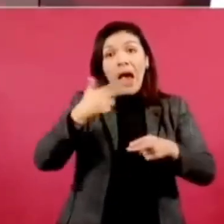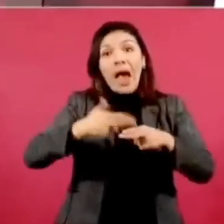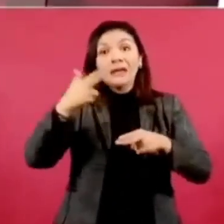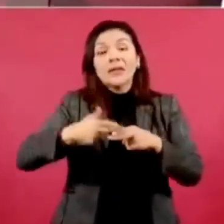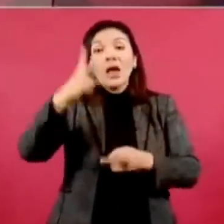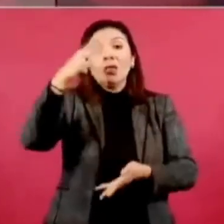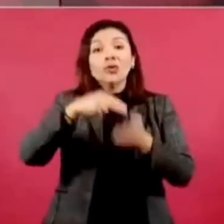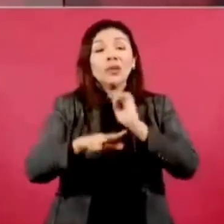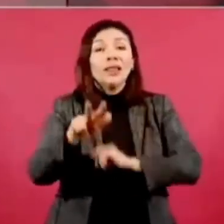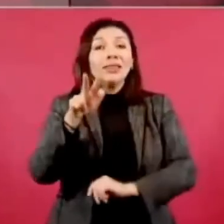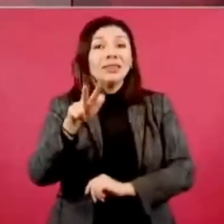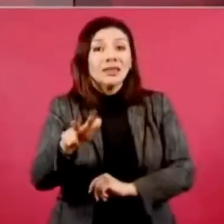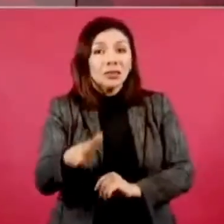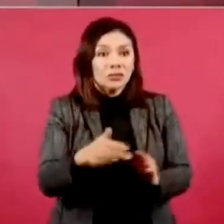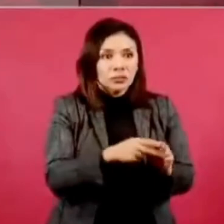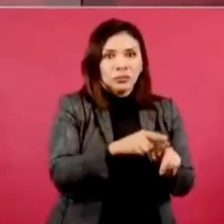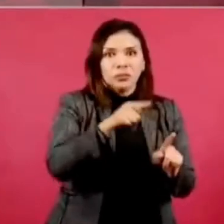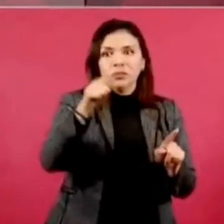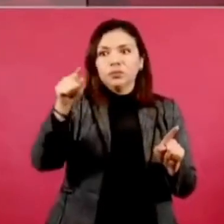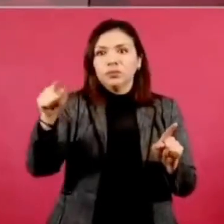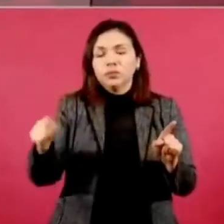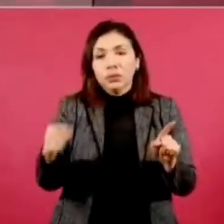2018,